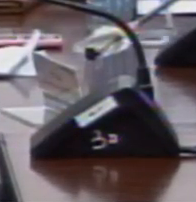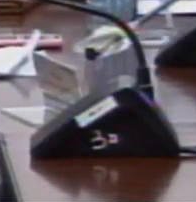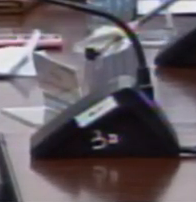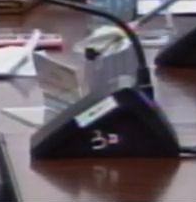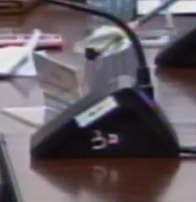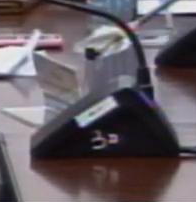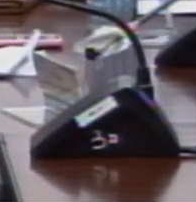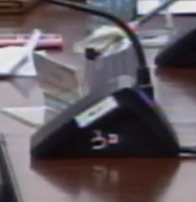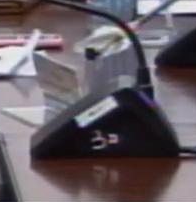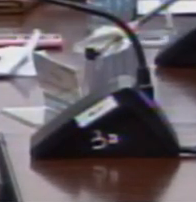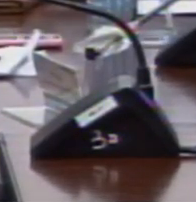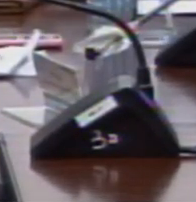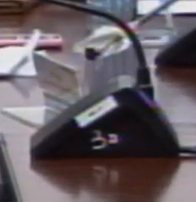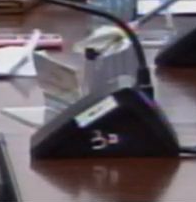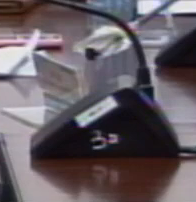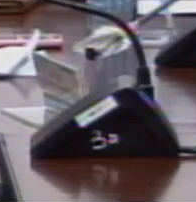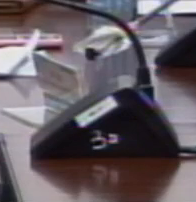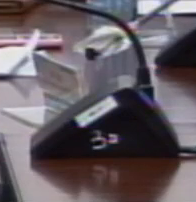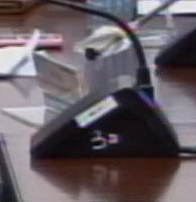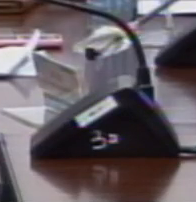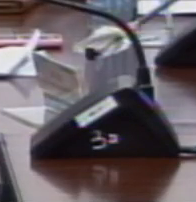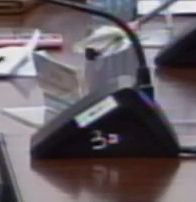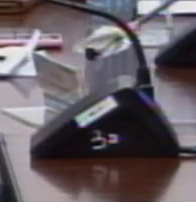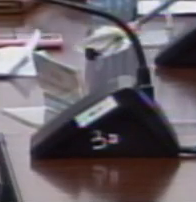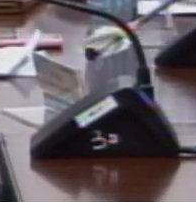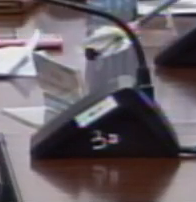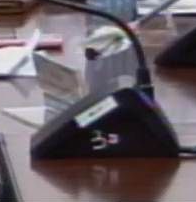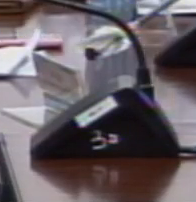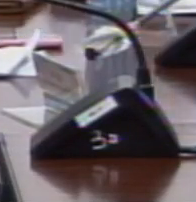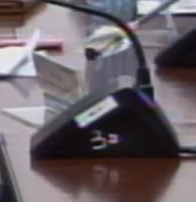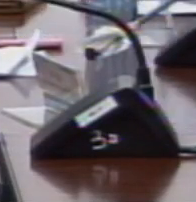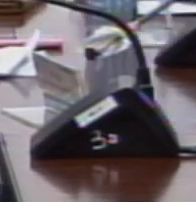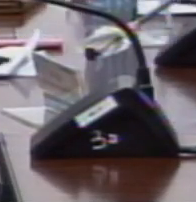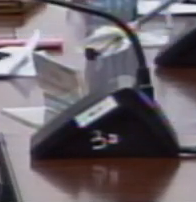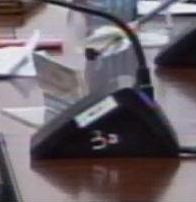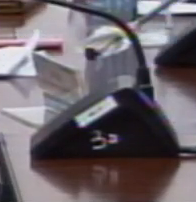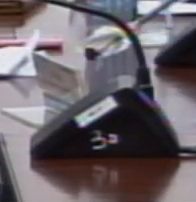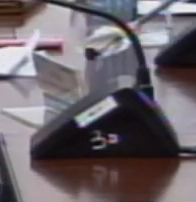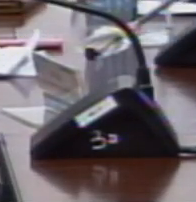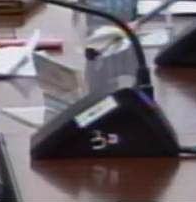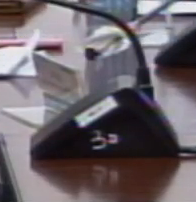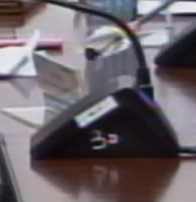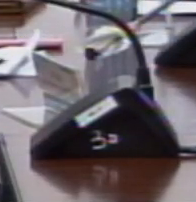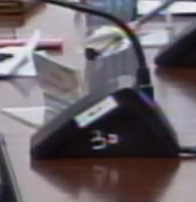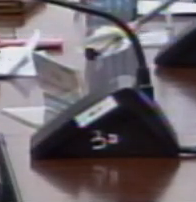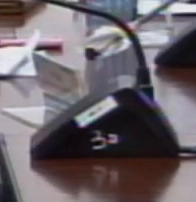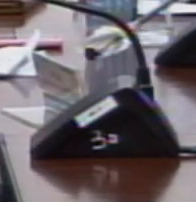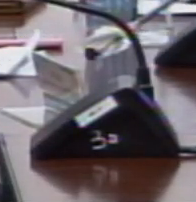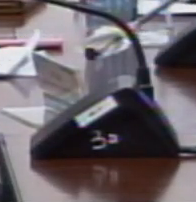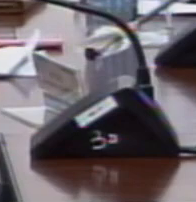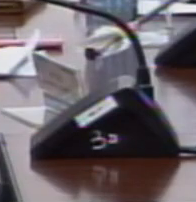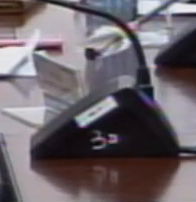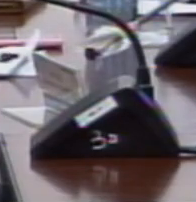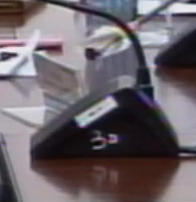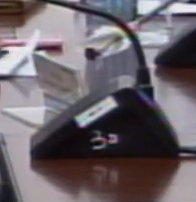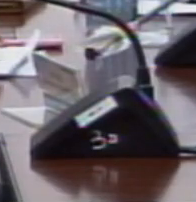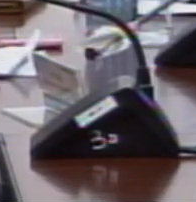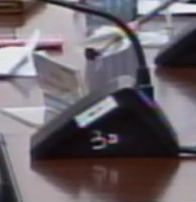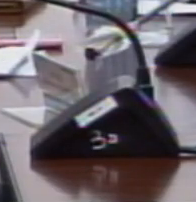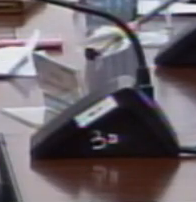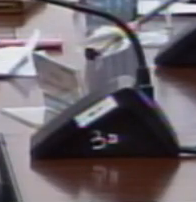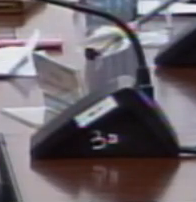es importante el tema, pero también hemos dado muestras suficientes con la aceptación de varias observaciones, de que no es que queramos hacer lo que nosotros